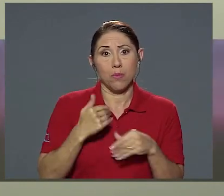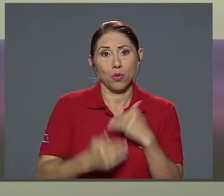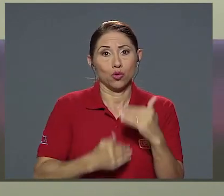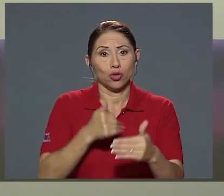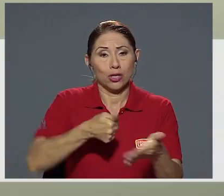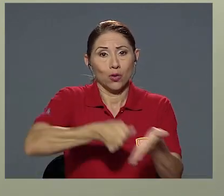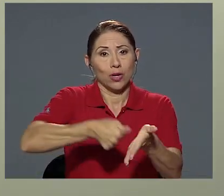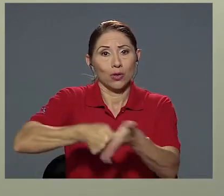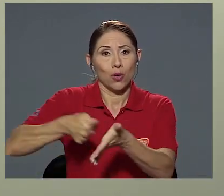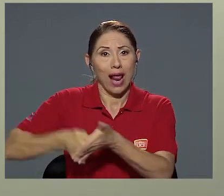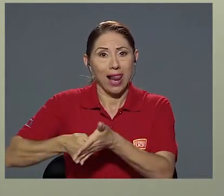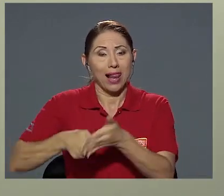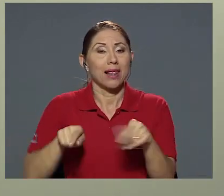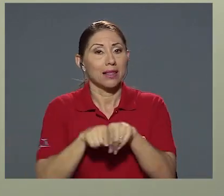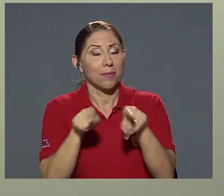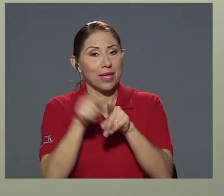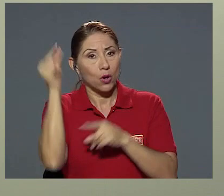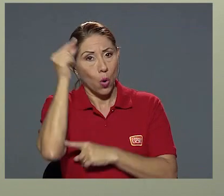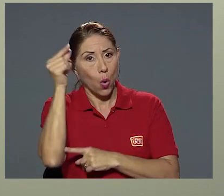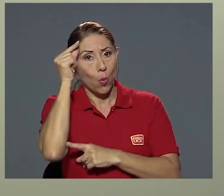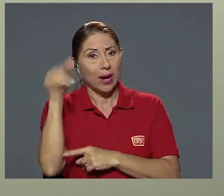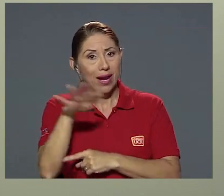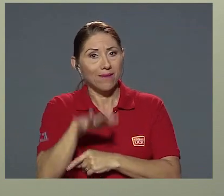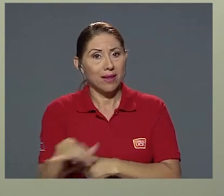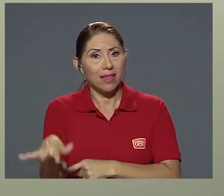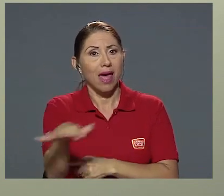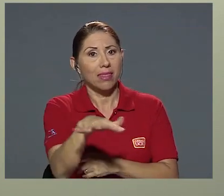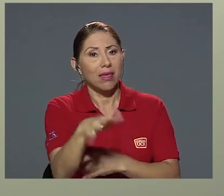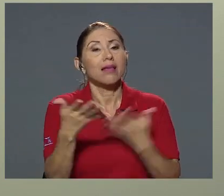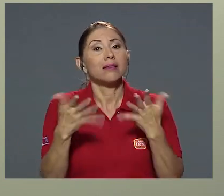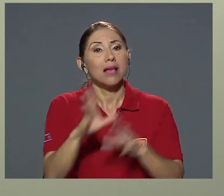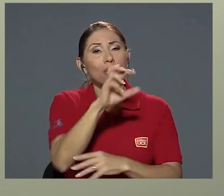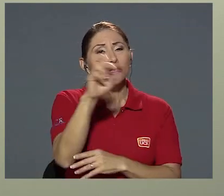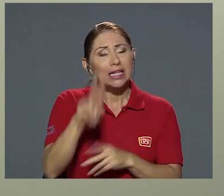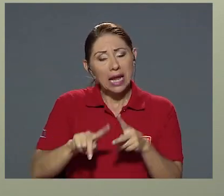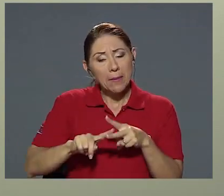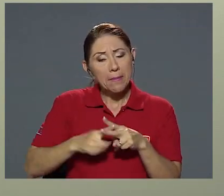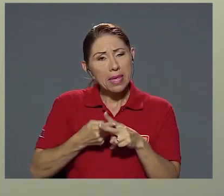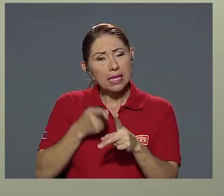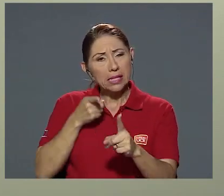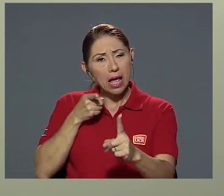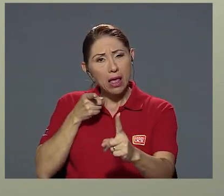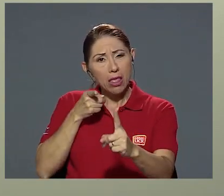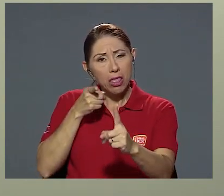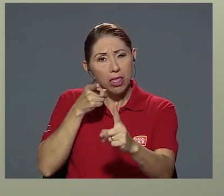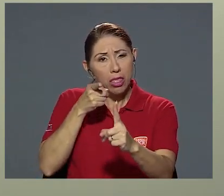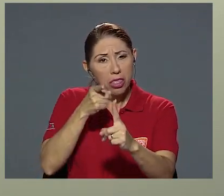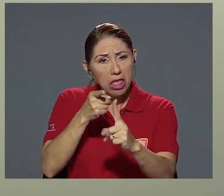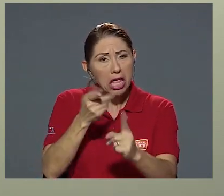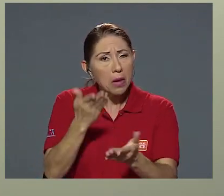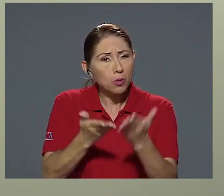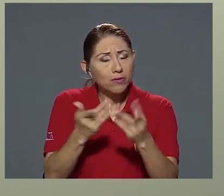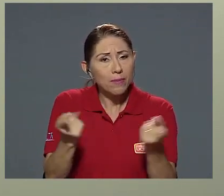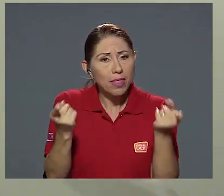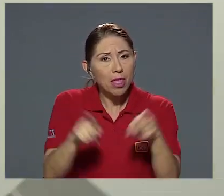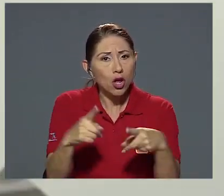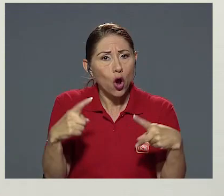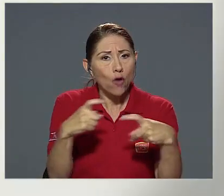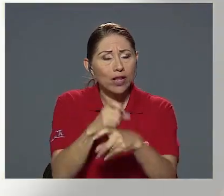electoral y de la gobernabilidad, empieza a enrumbarse en una ruta que posiblemente va a generar conflictividad